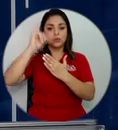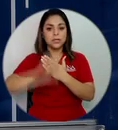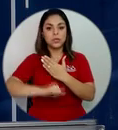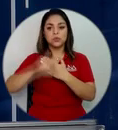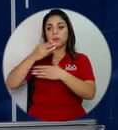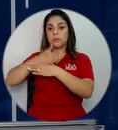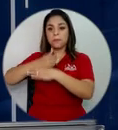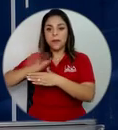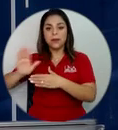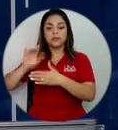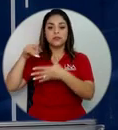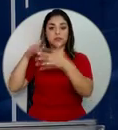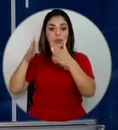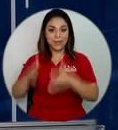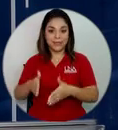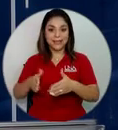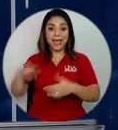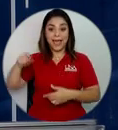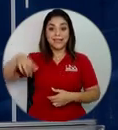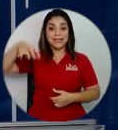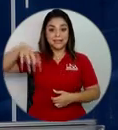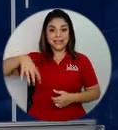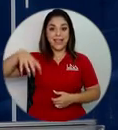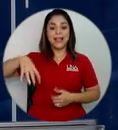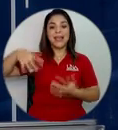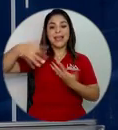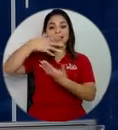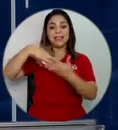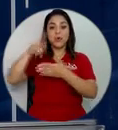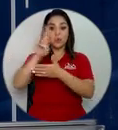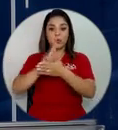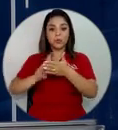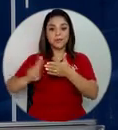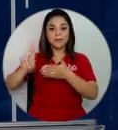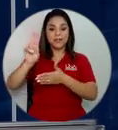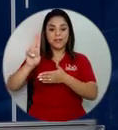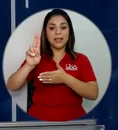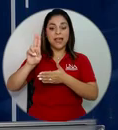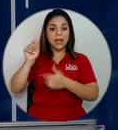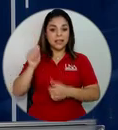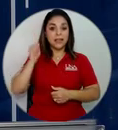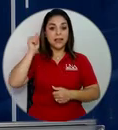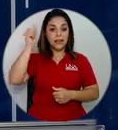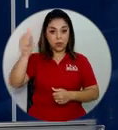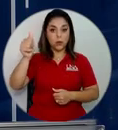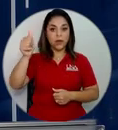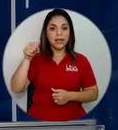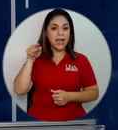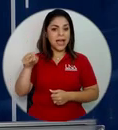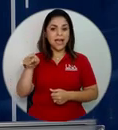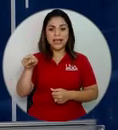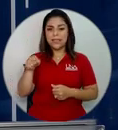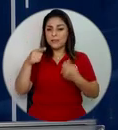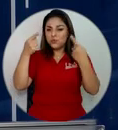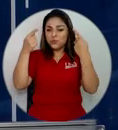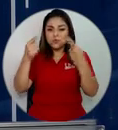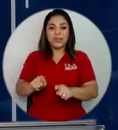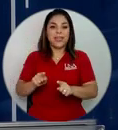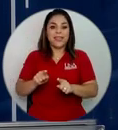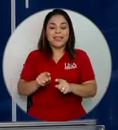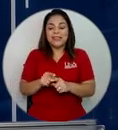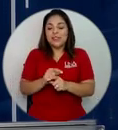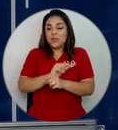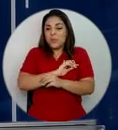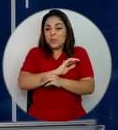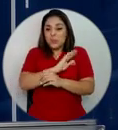parte estudiantil. En la sede interuniversitaria de Alajuela ocurre